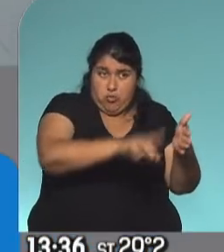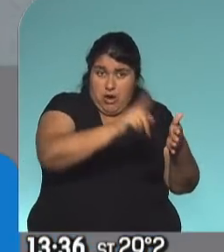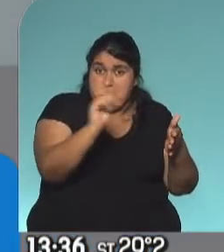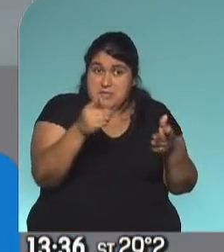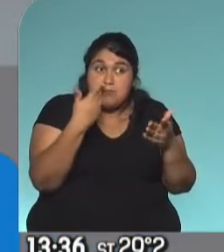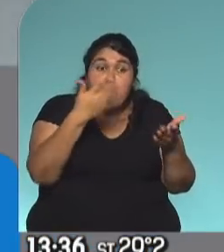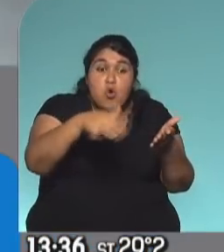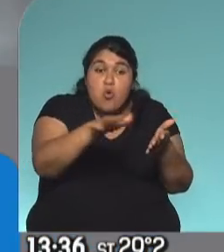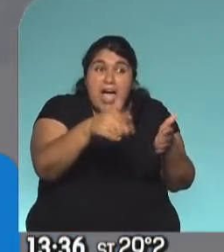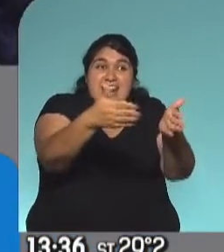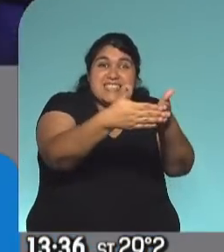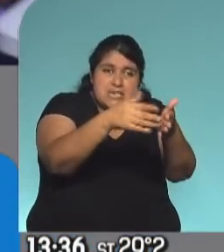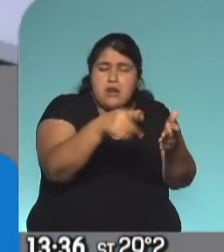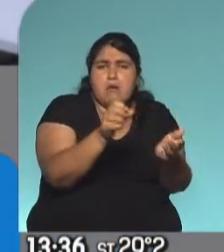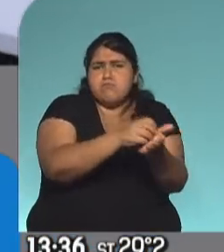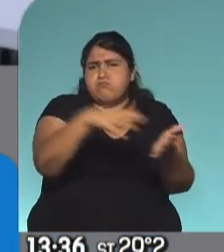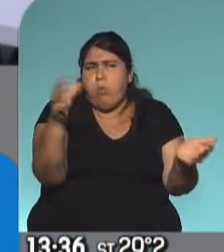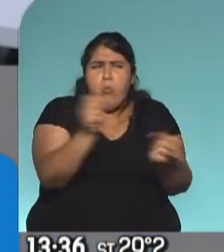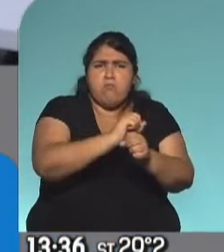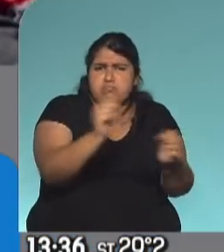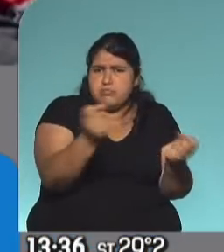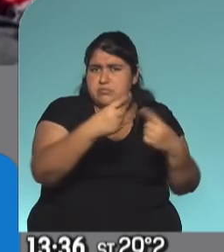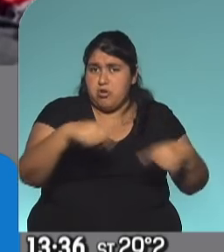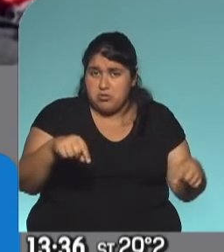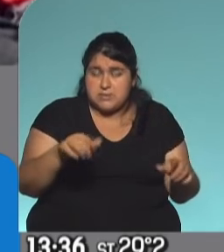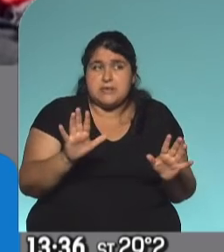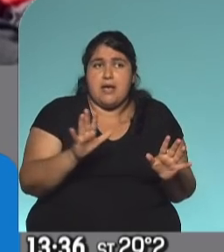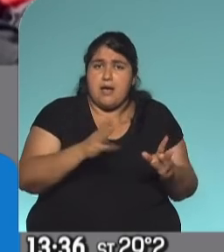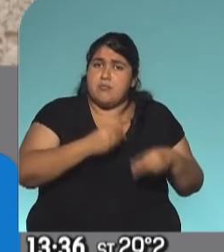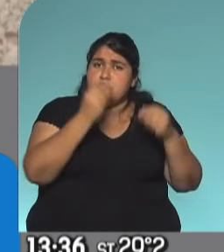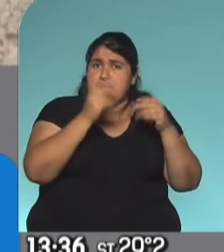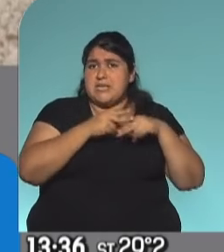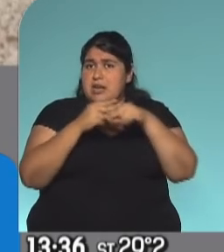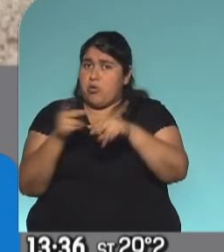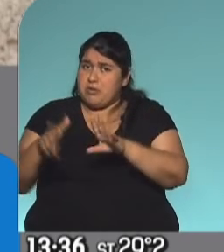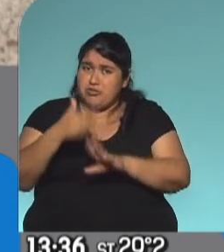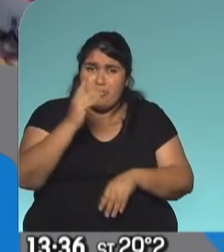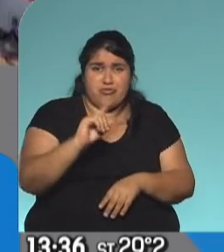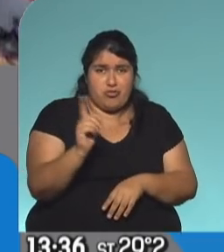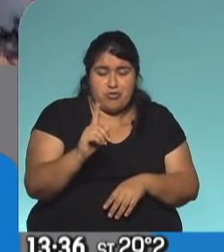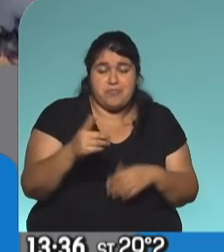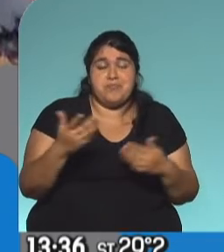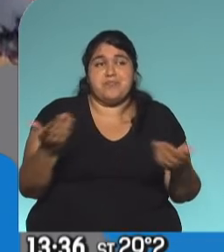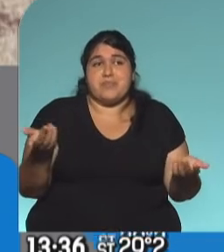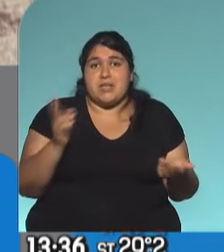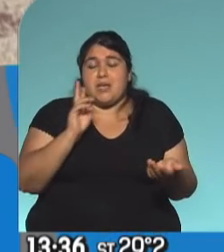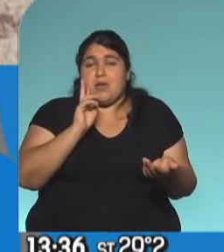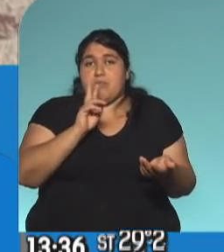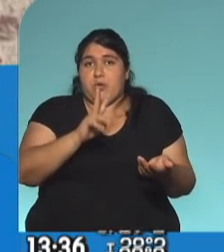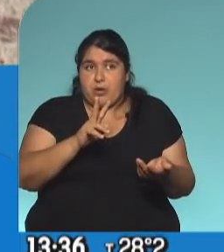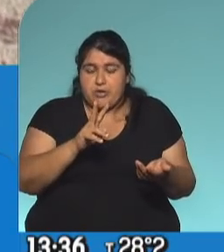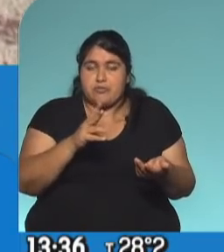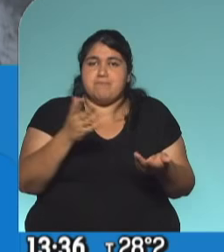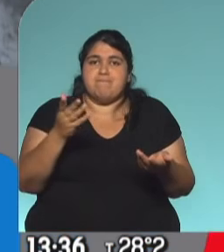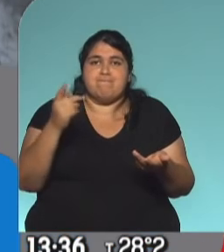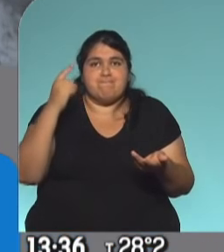Papa, pero creo que él, siguiendo una línea esta de geopolítica, georreligión de la